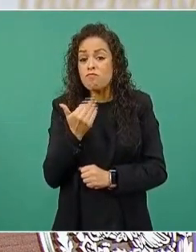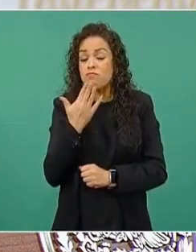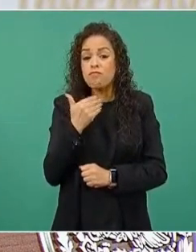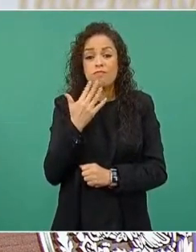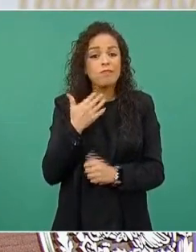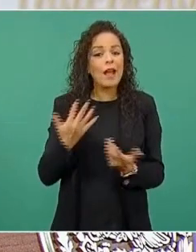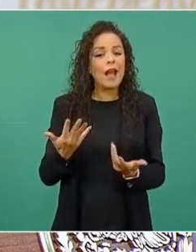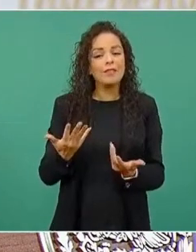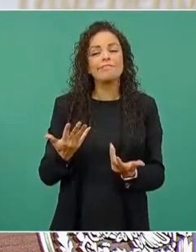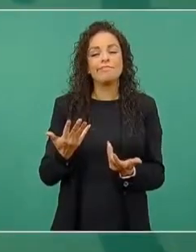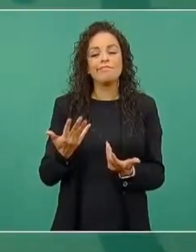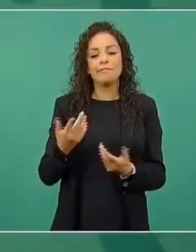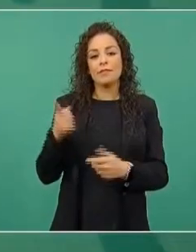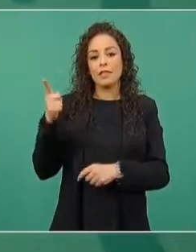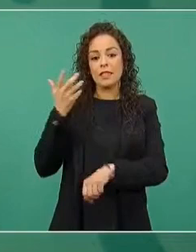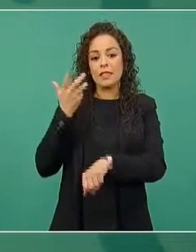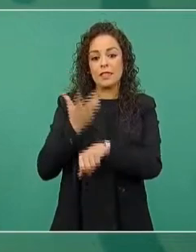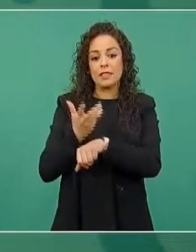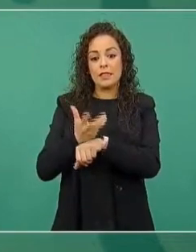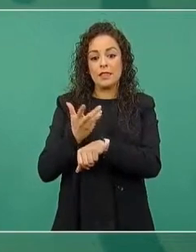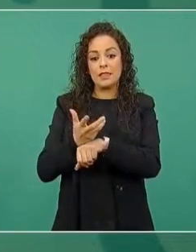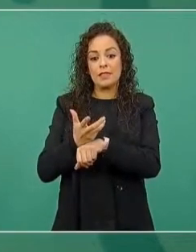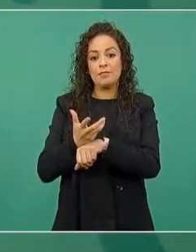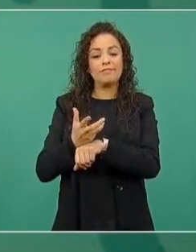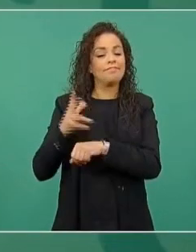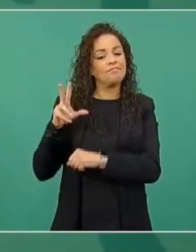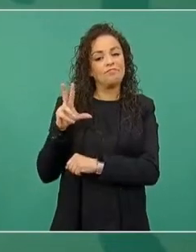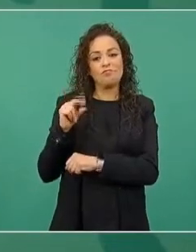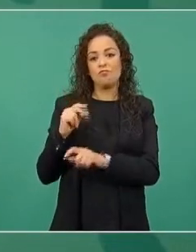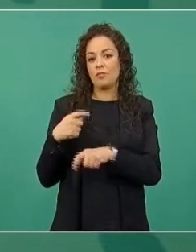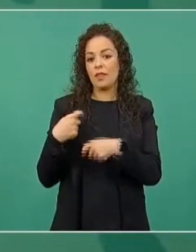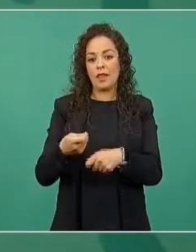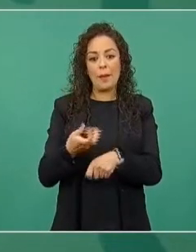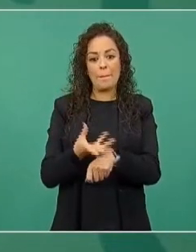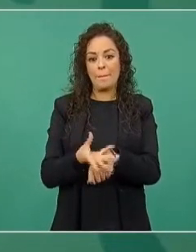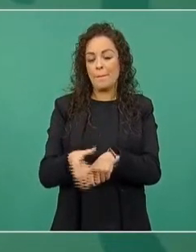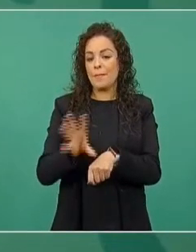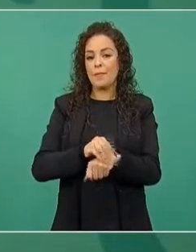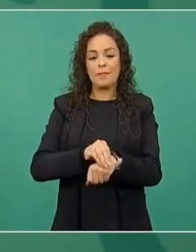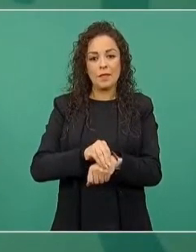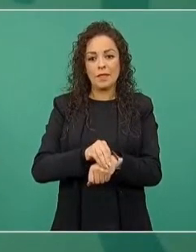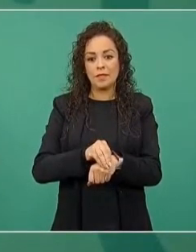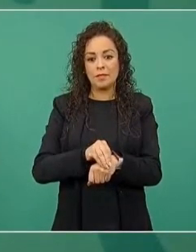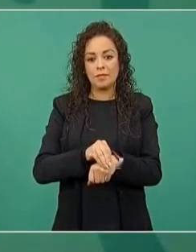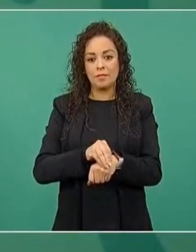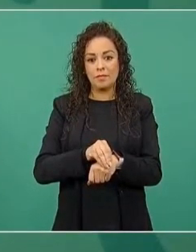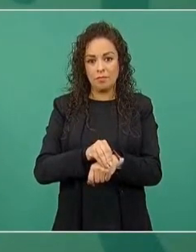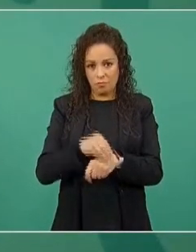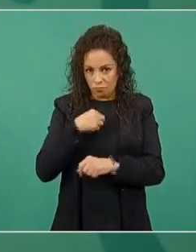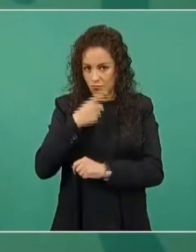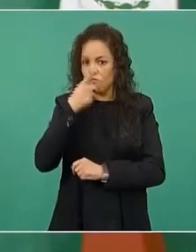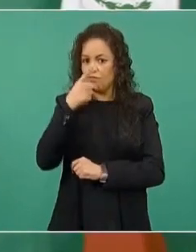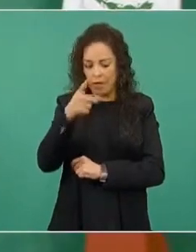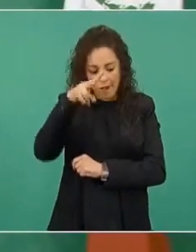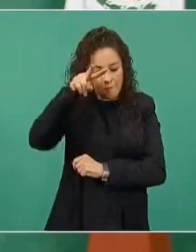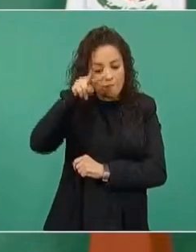para que Estados Unidos no nos otorgara el permiso. Esa es la verdad.